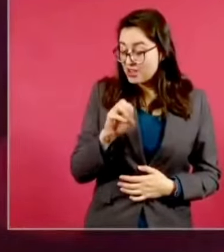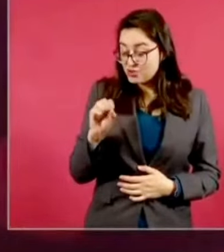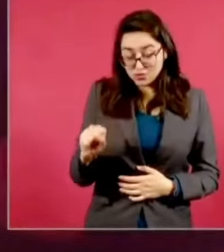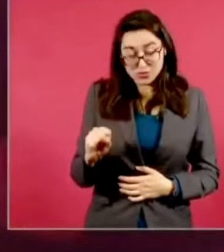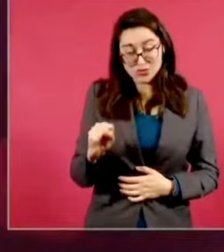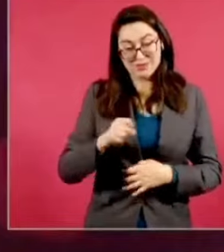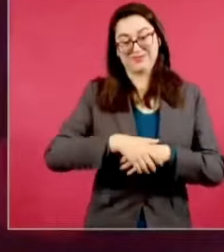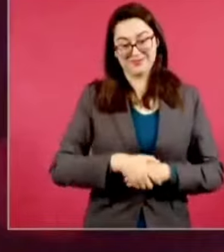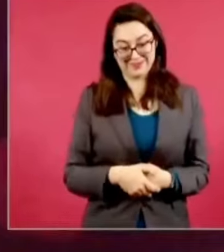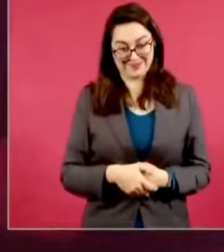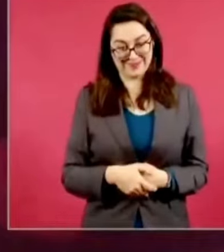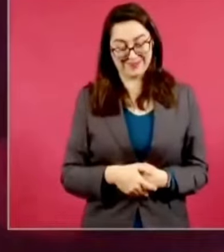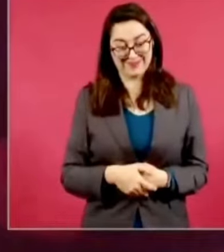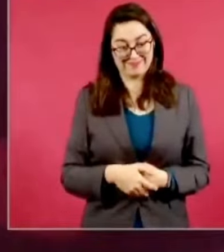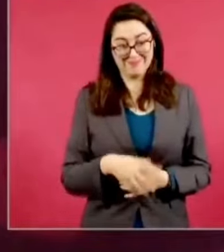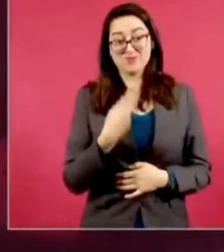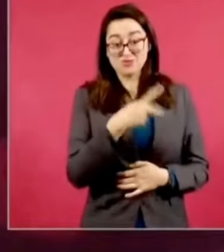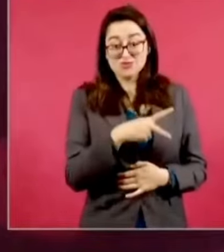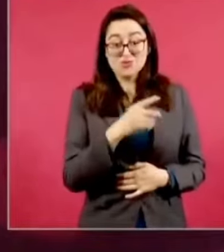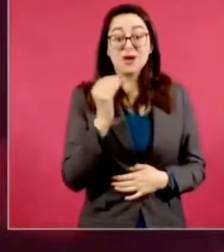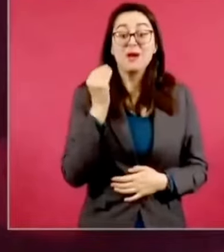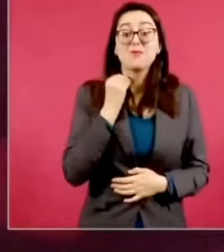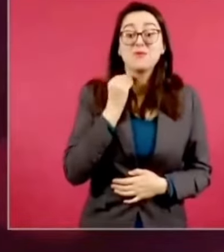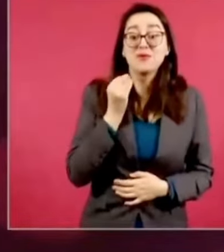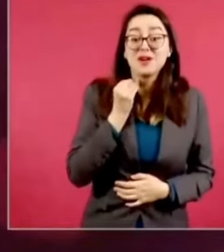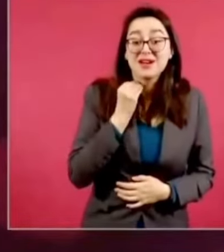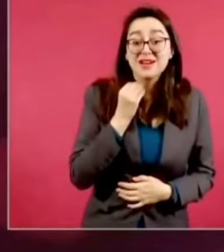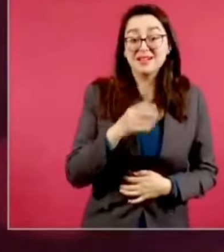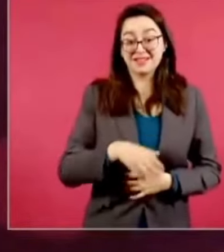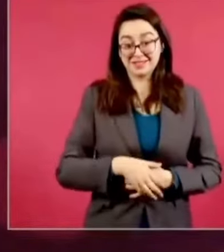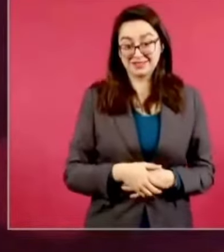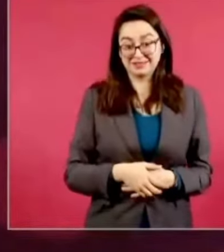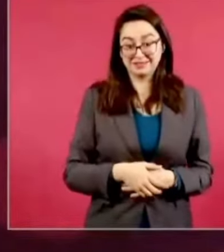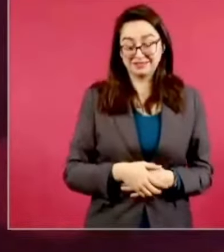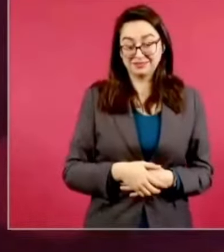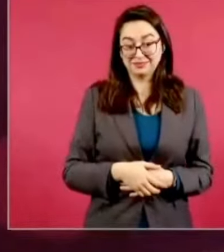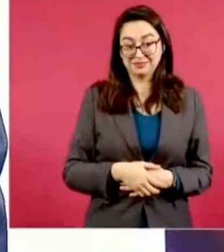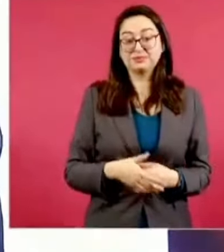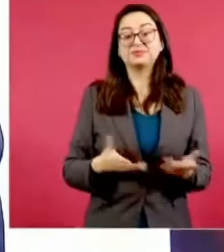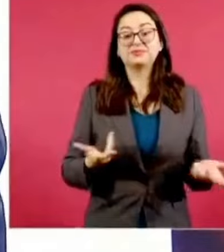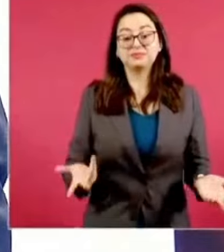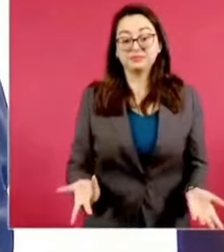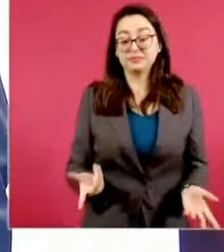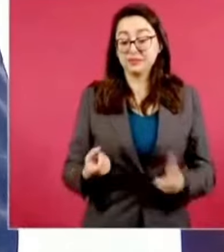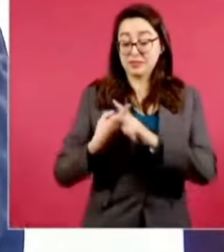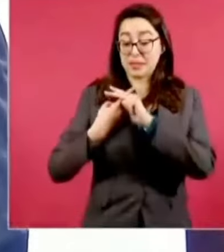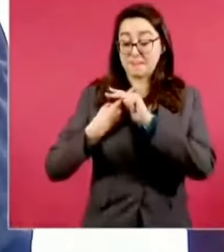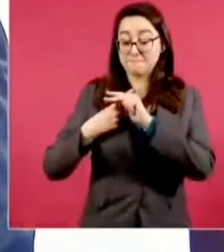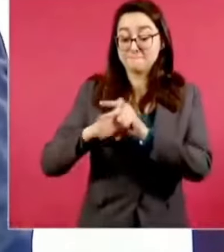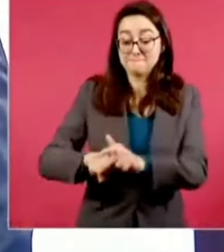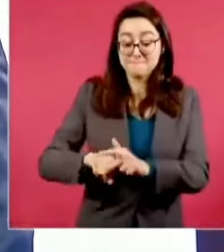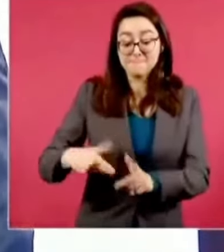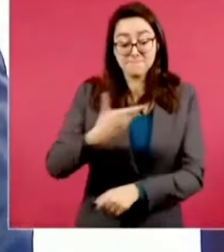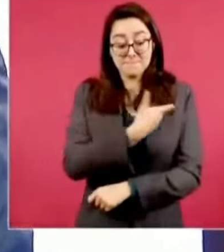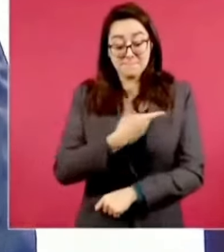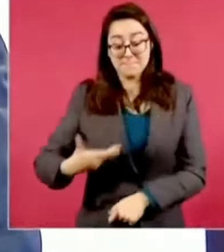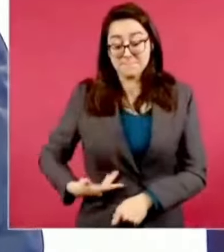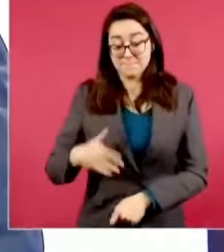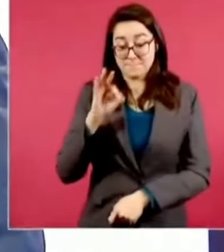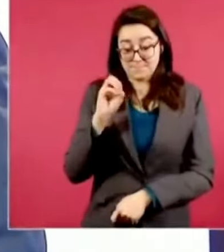y estaba el asunto en los tribunales. Y llega un acuerdo con